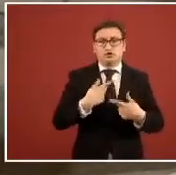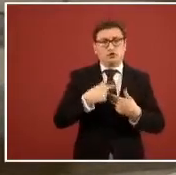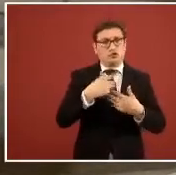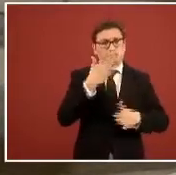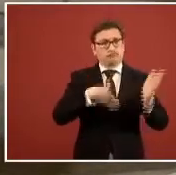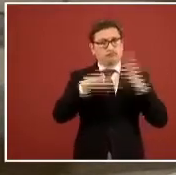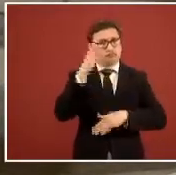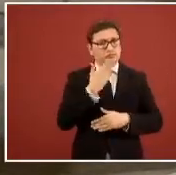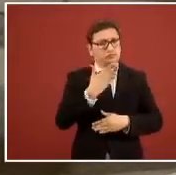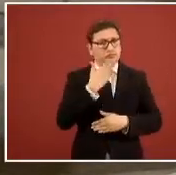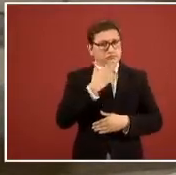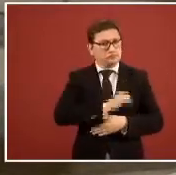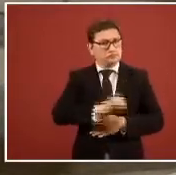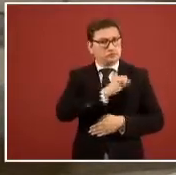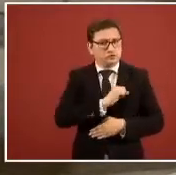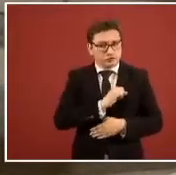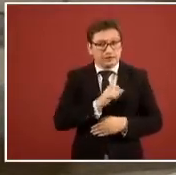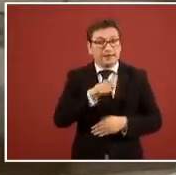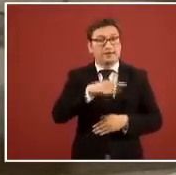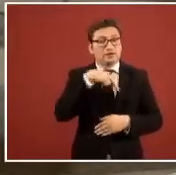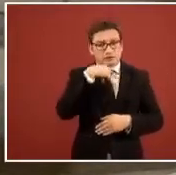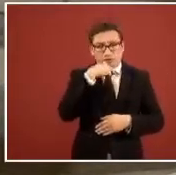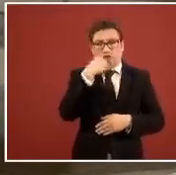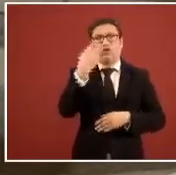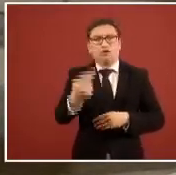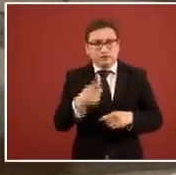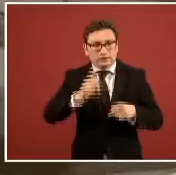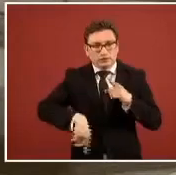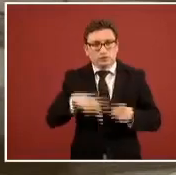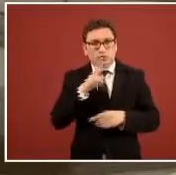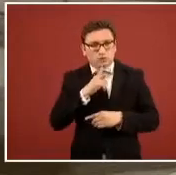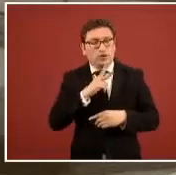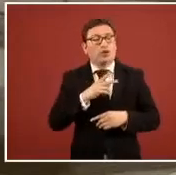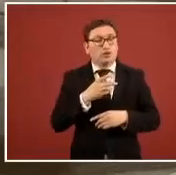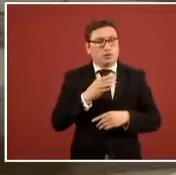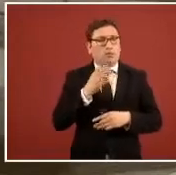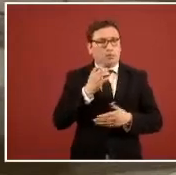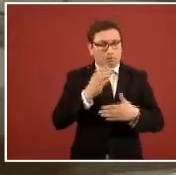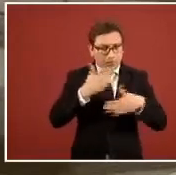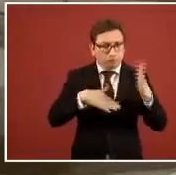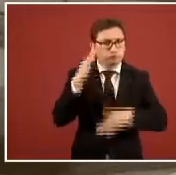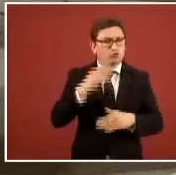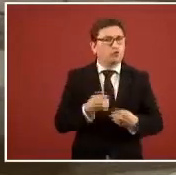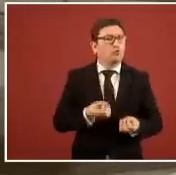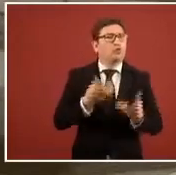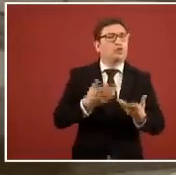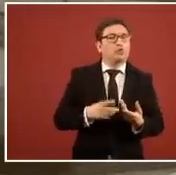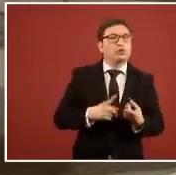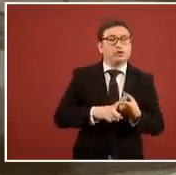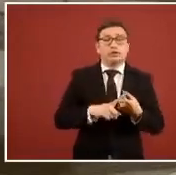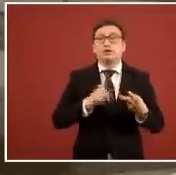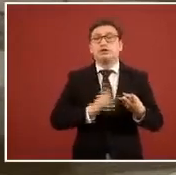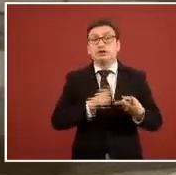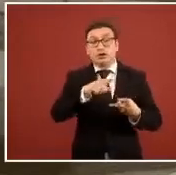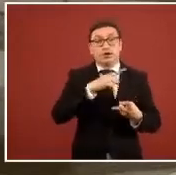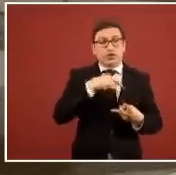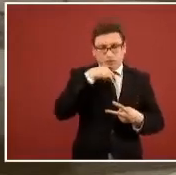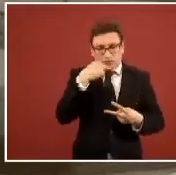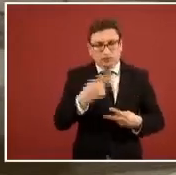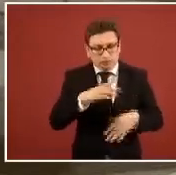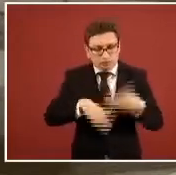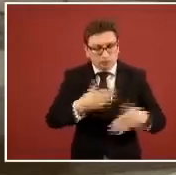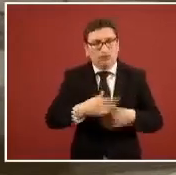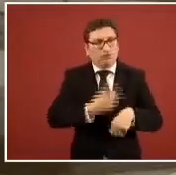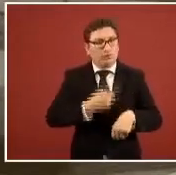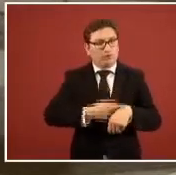éxito, ¿cuáles han sido extubaciones que fueron exitosas? Si se han detectado algunas secuelas que pudieran ser de preocupación,